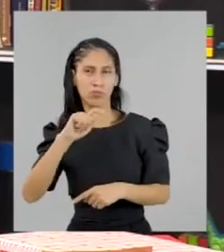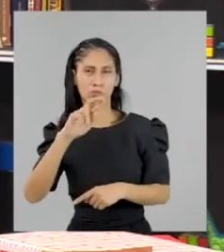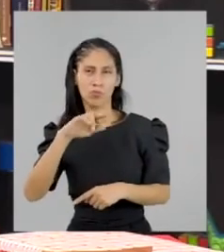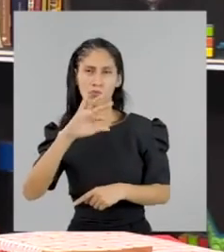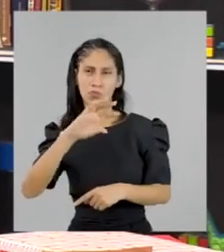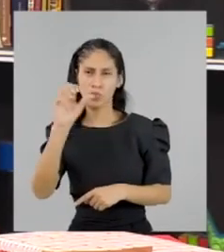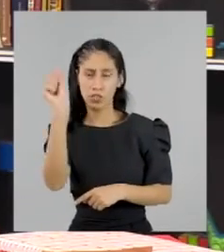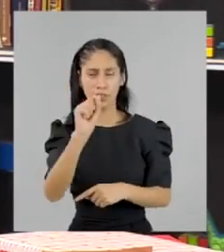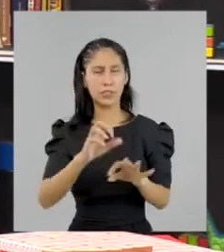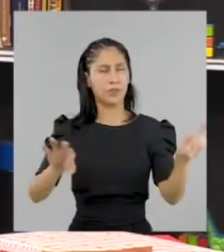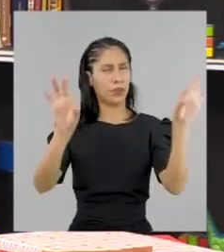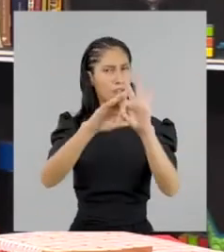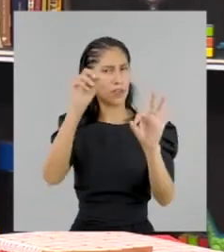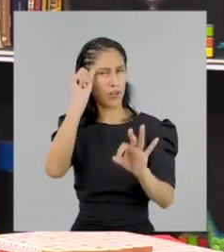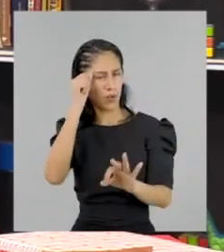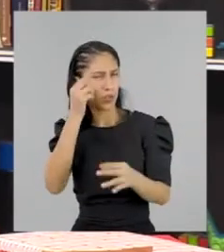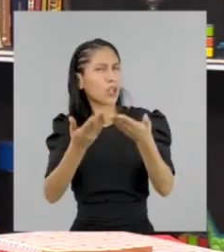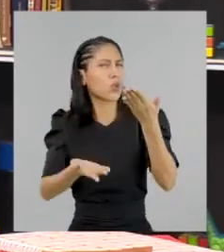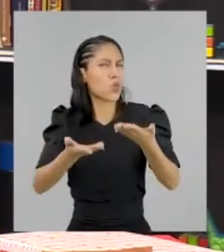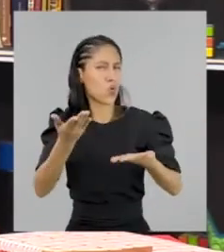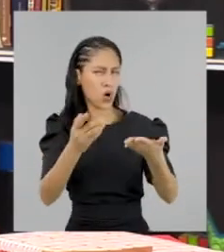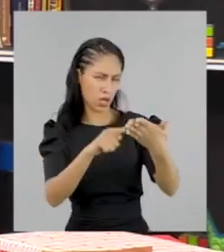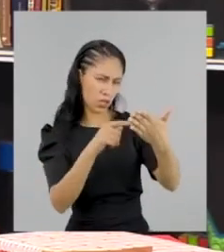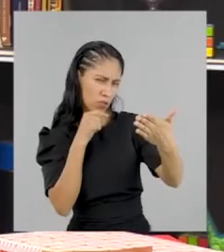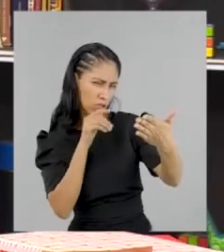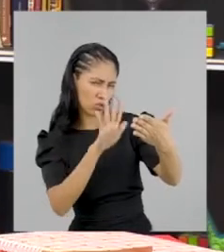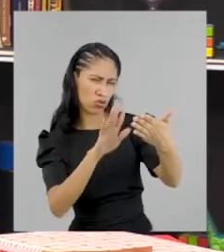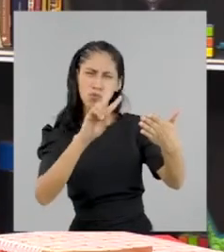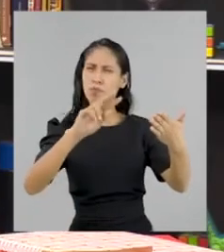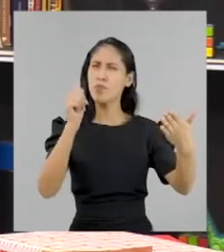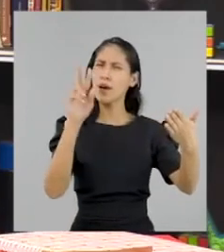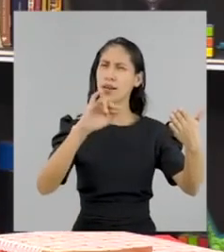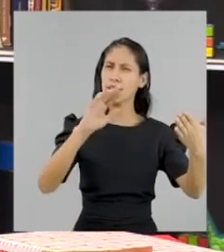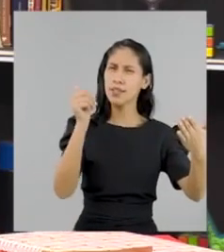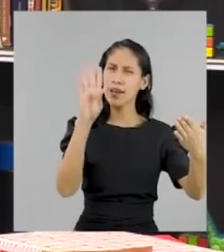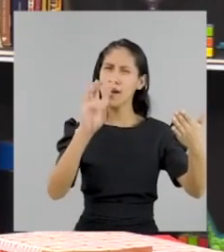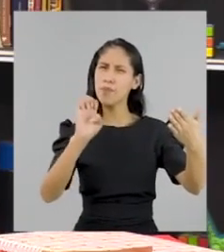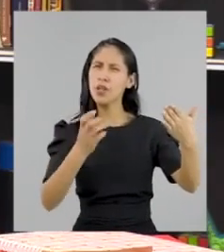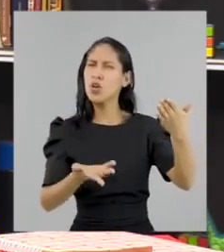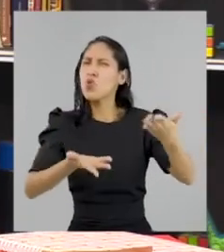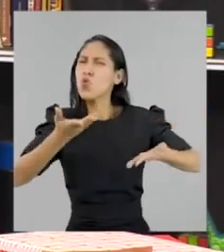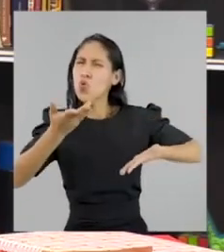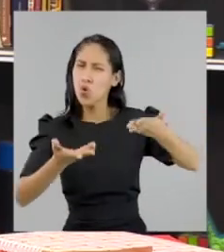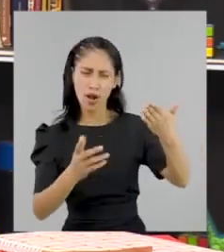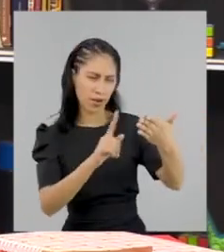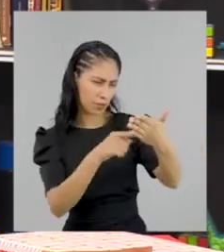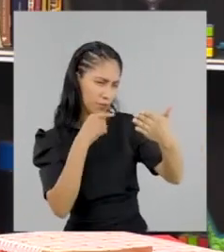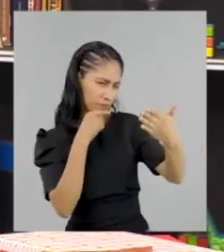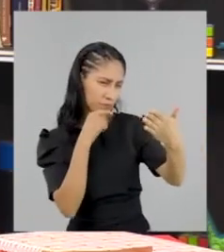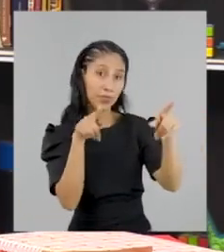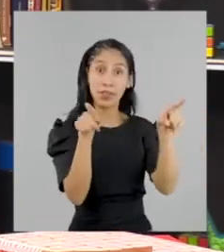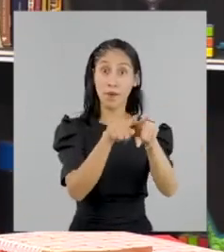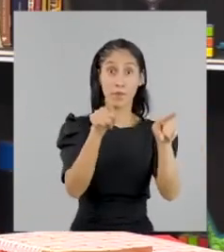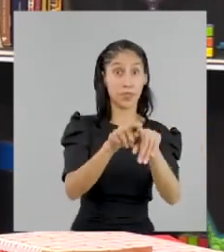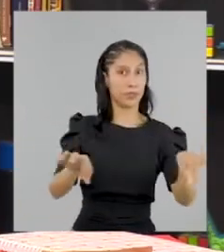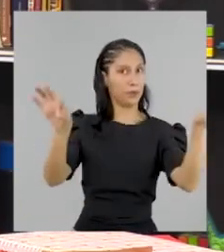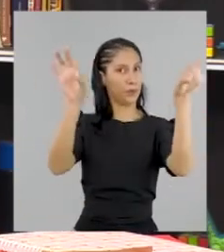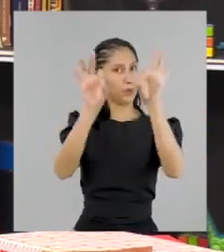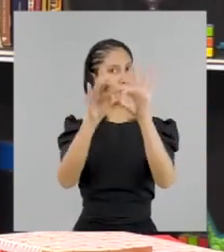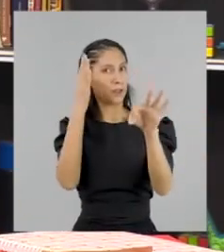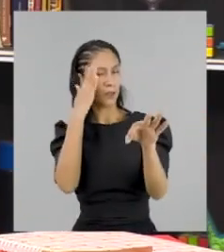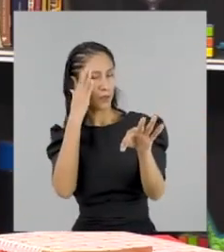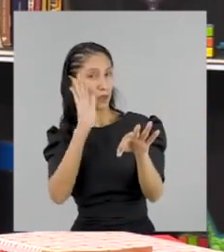presente algunos puntos básicos. Reconocer cuál es la variable dependiente y cuál independiente, además de saber